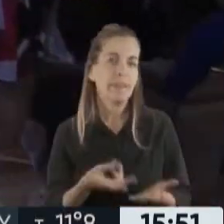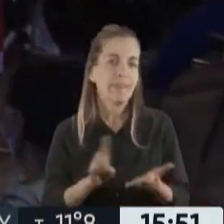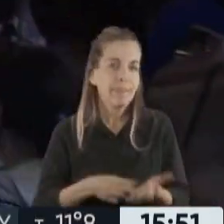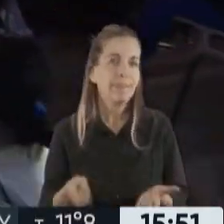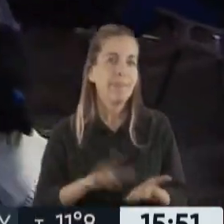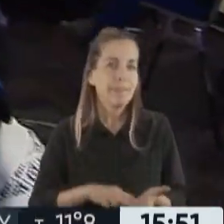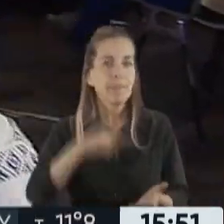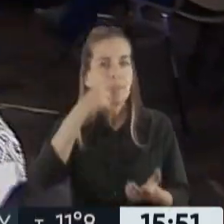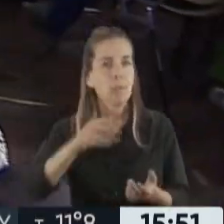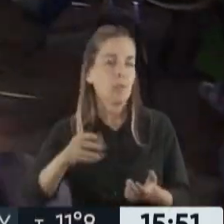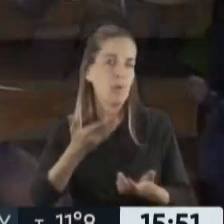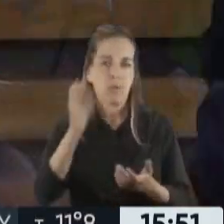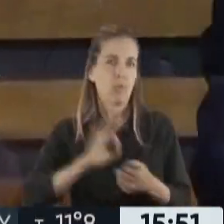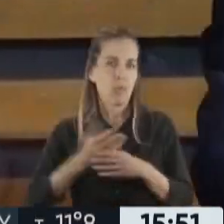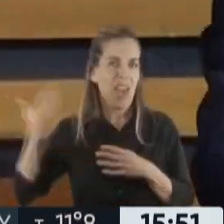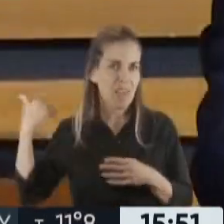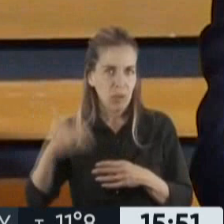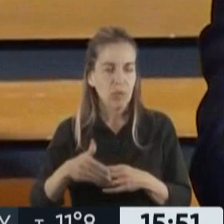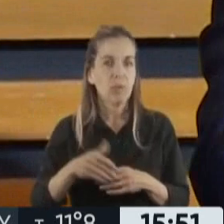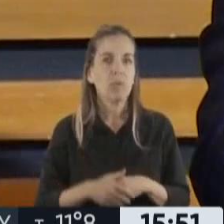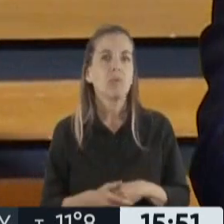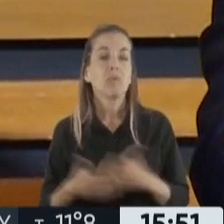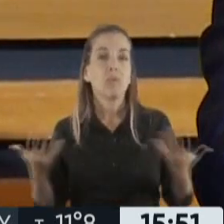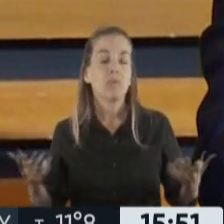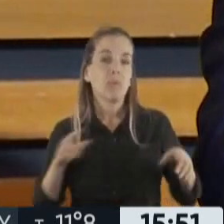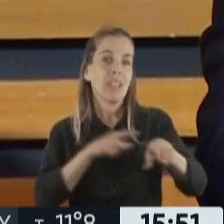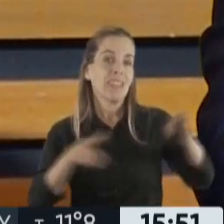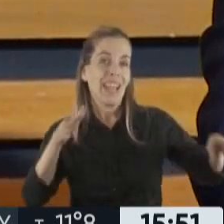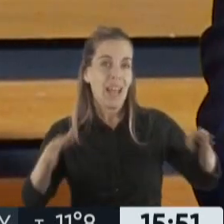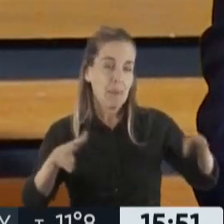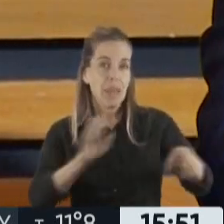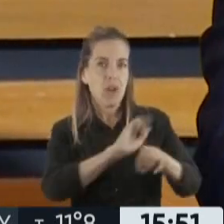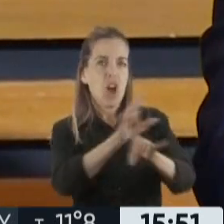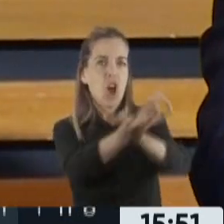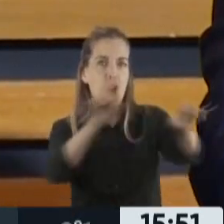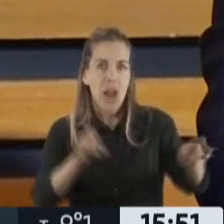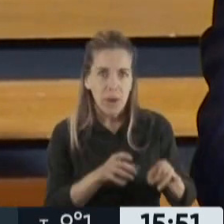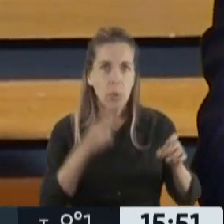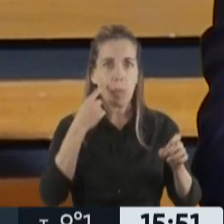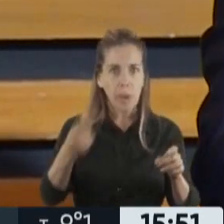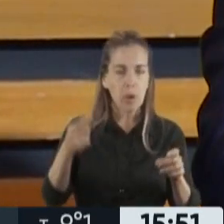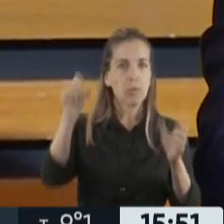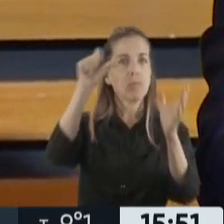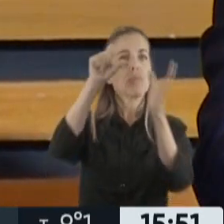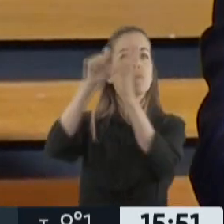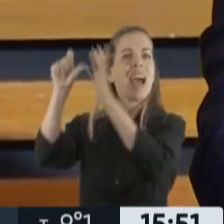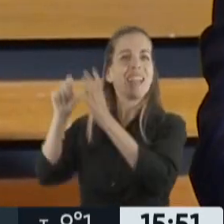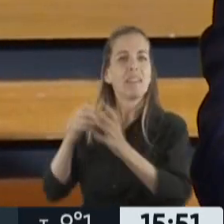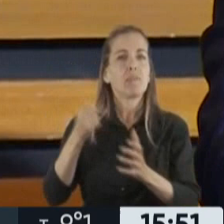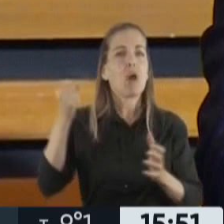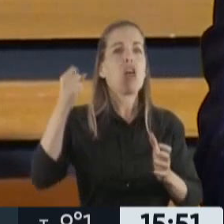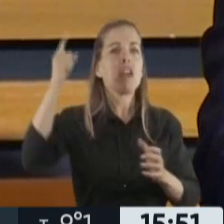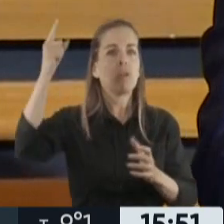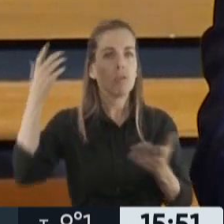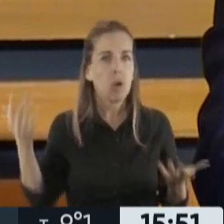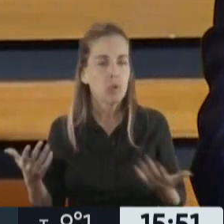repetidamente en los últimos tiempos. En la pandemia, con países más poderosos que